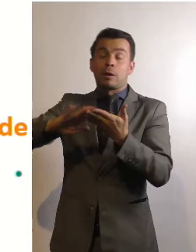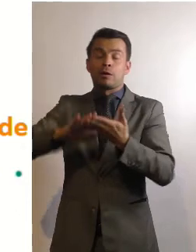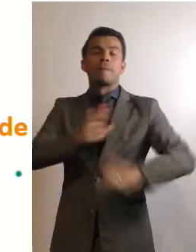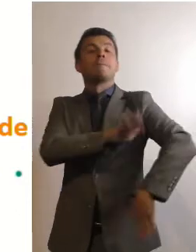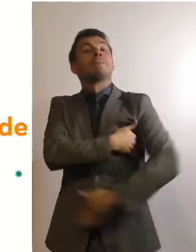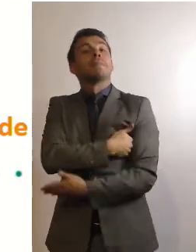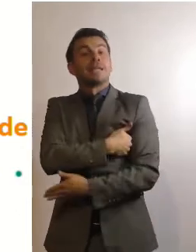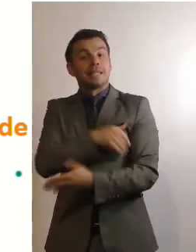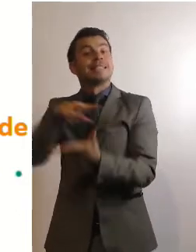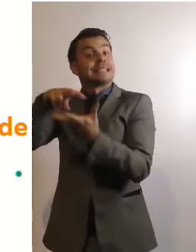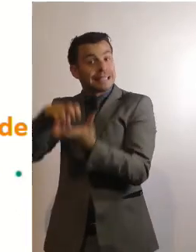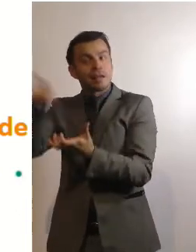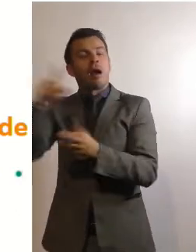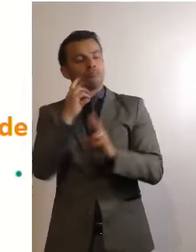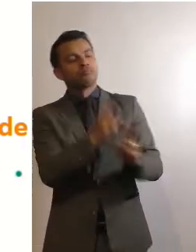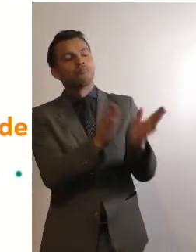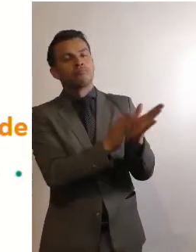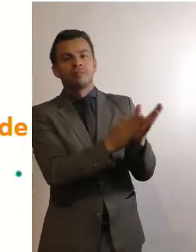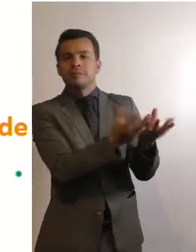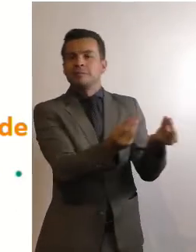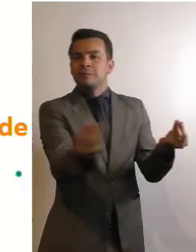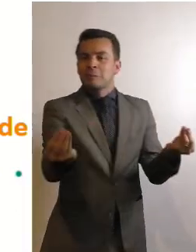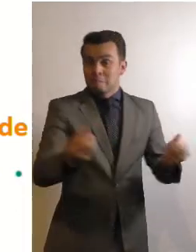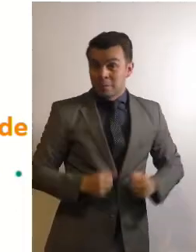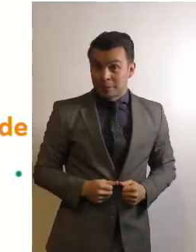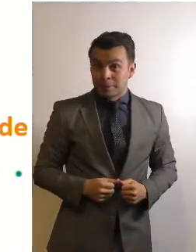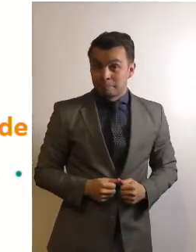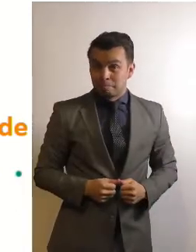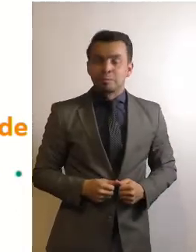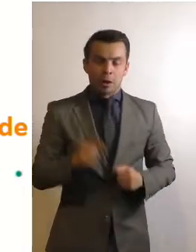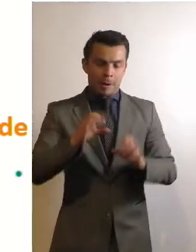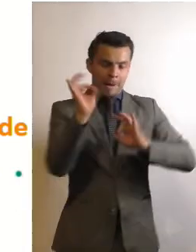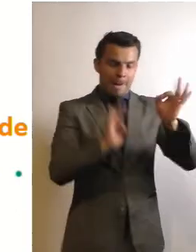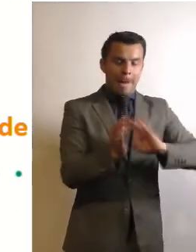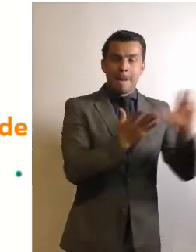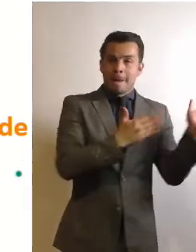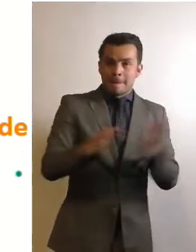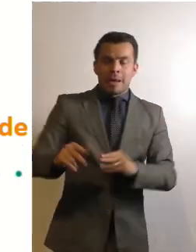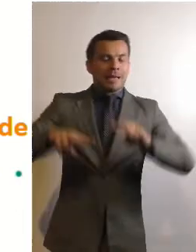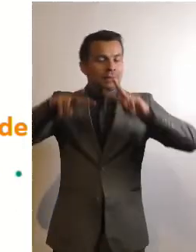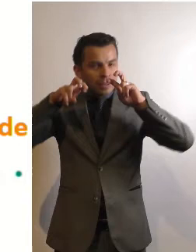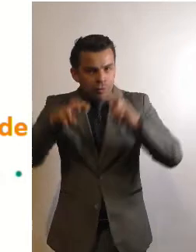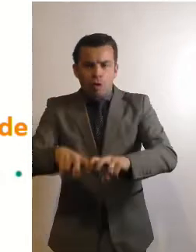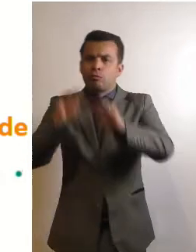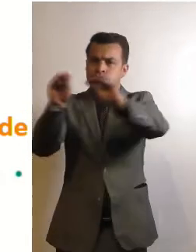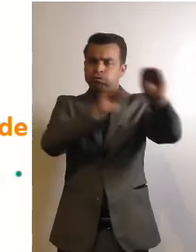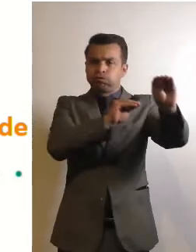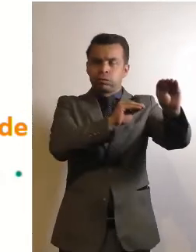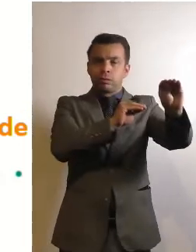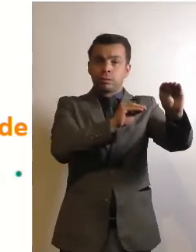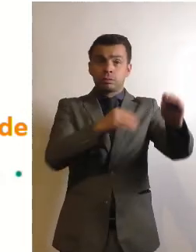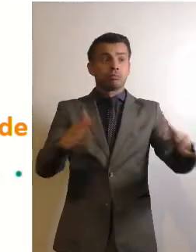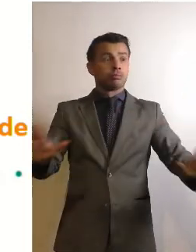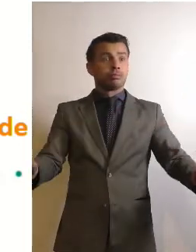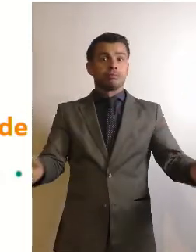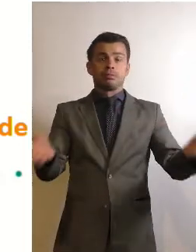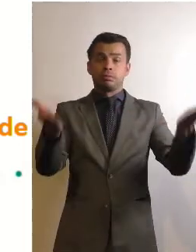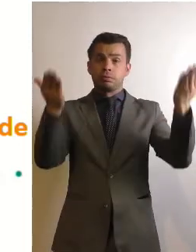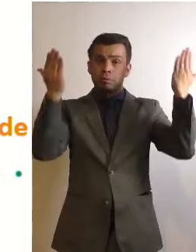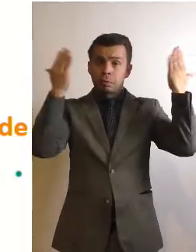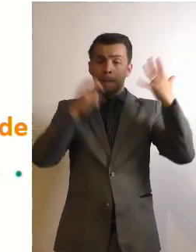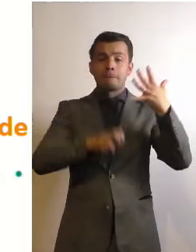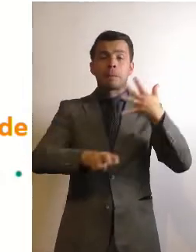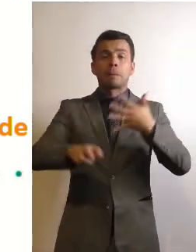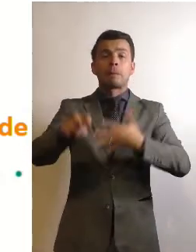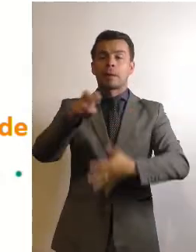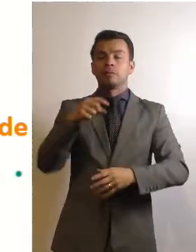perdón. En cuanto al plan de formación en investigación, hay un incremento en la